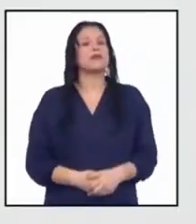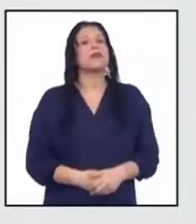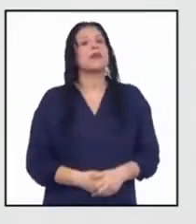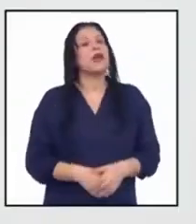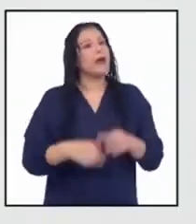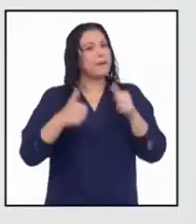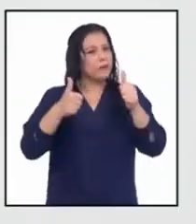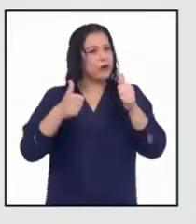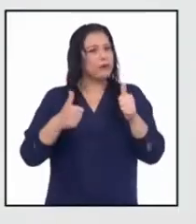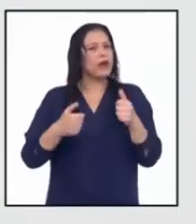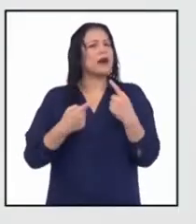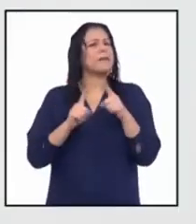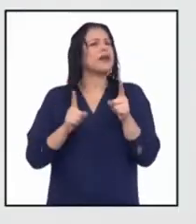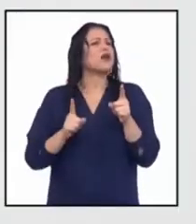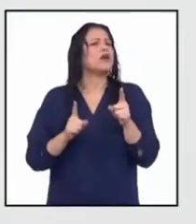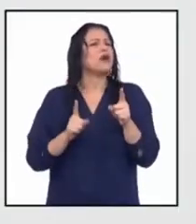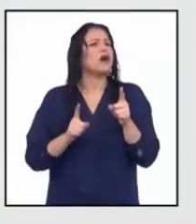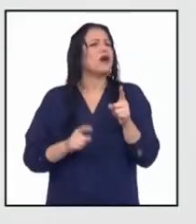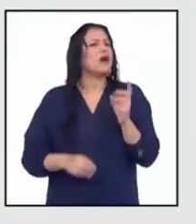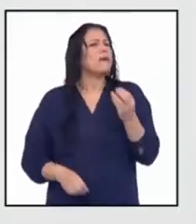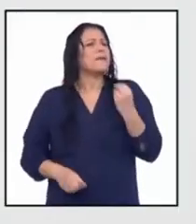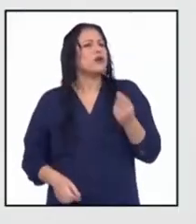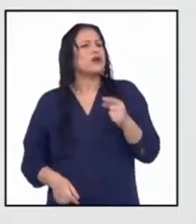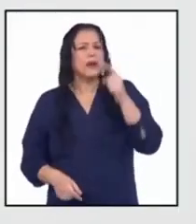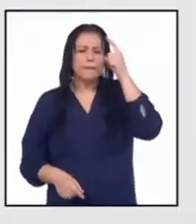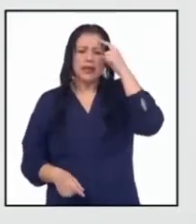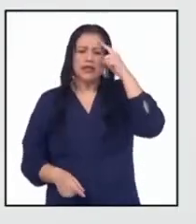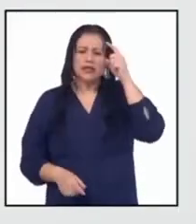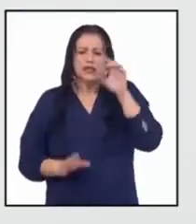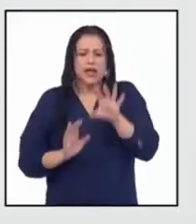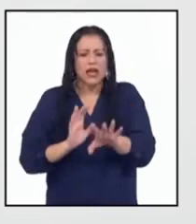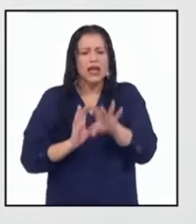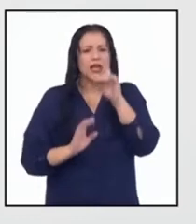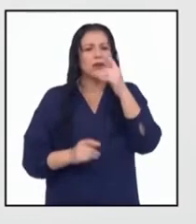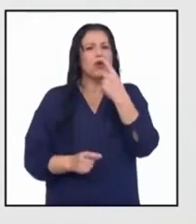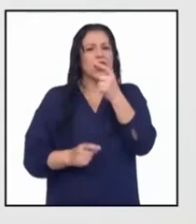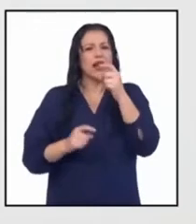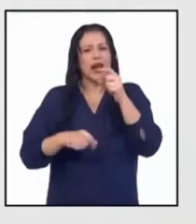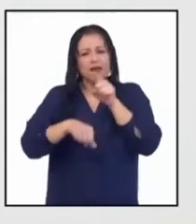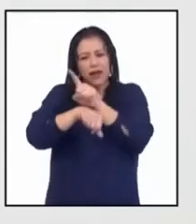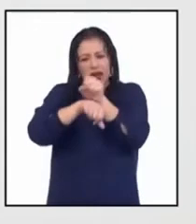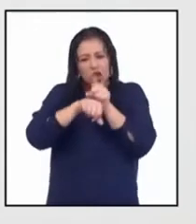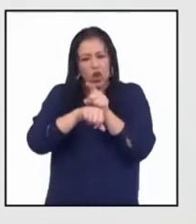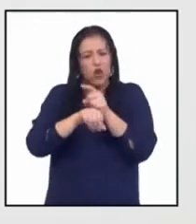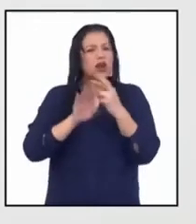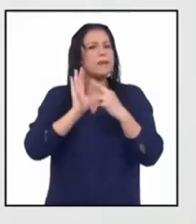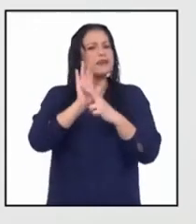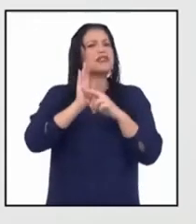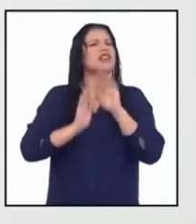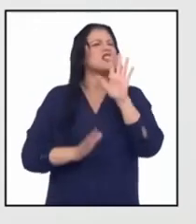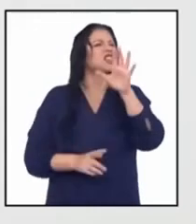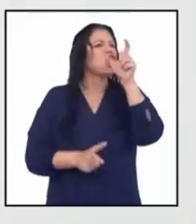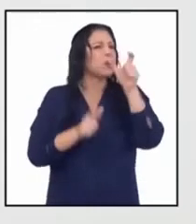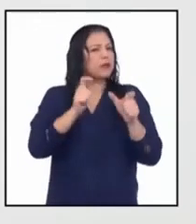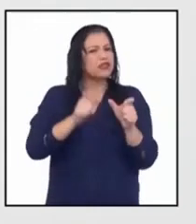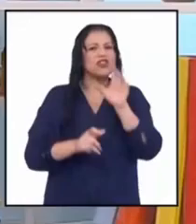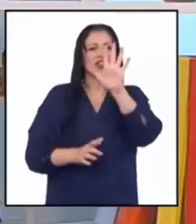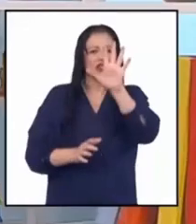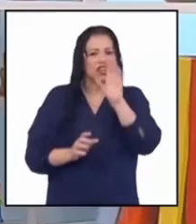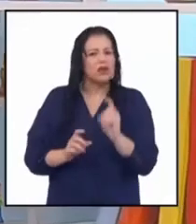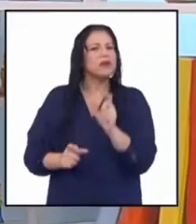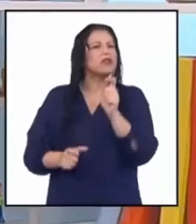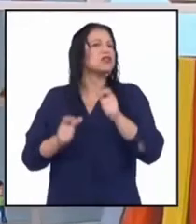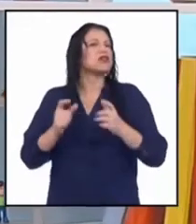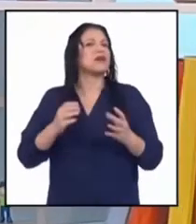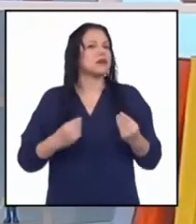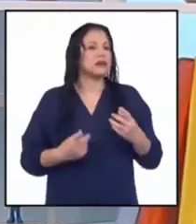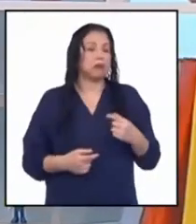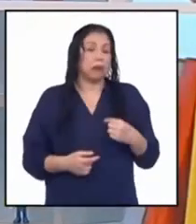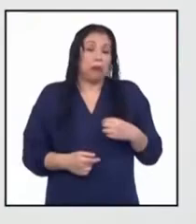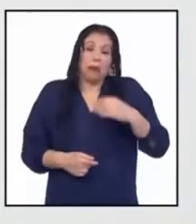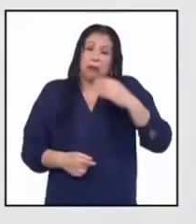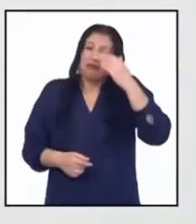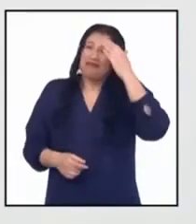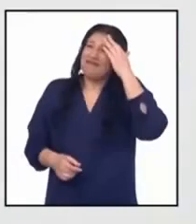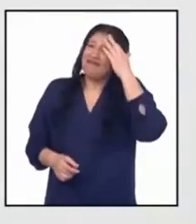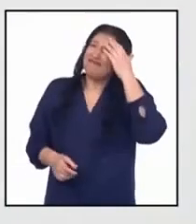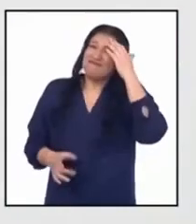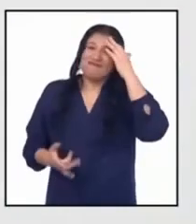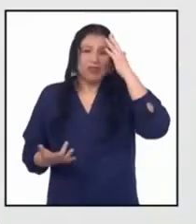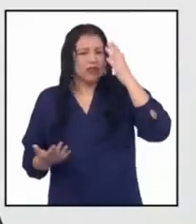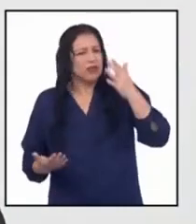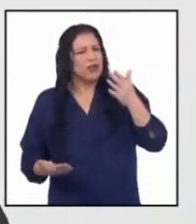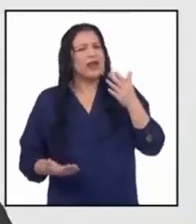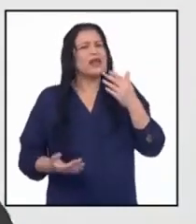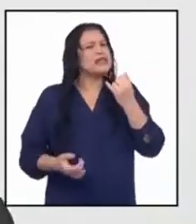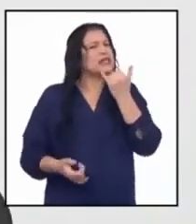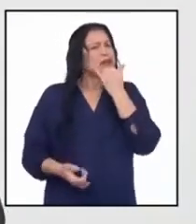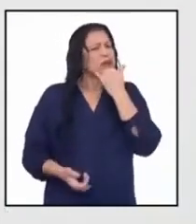Correcto, pero ¿por qué crees que elegimos que cada reloj represente a 5 personas? No estoy segura. Si